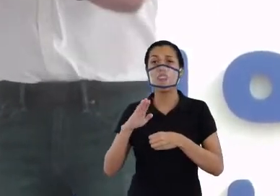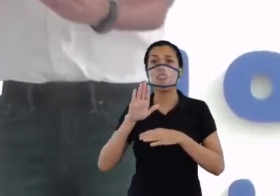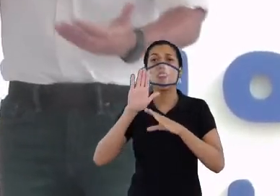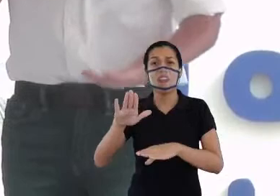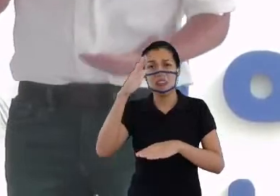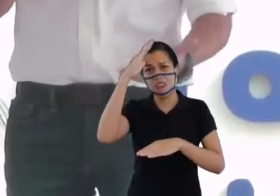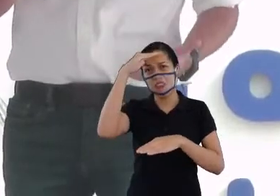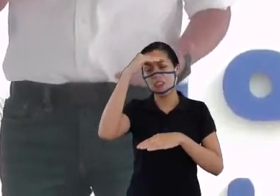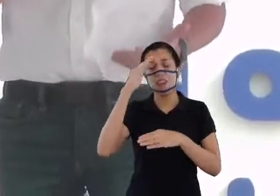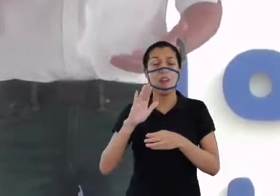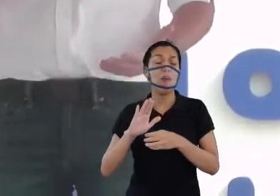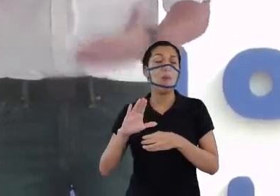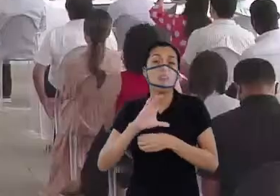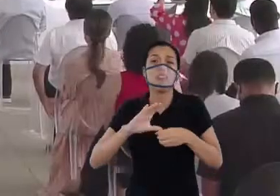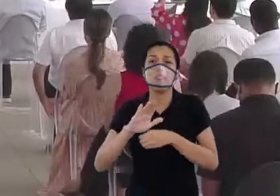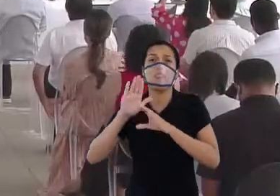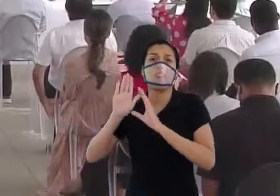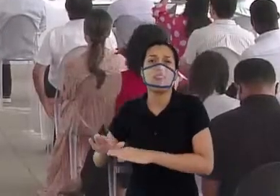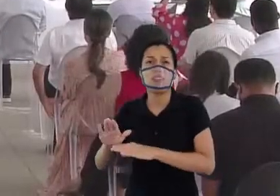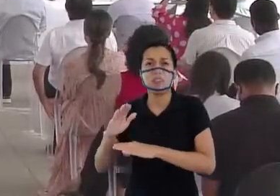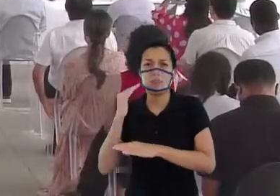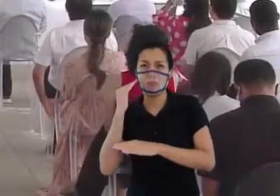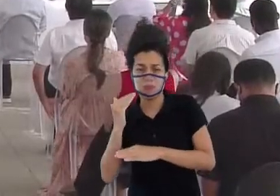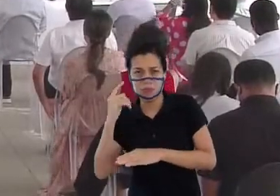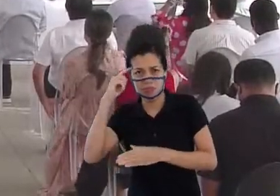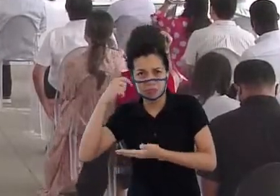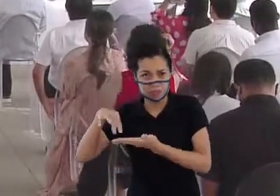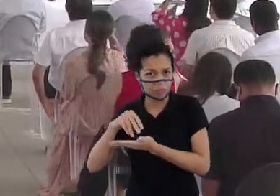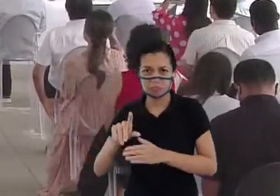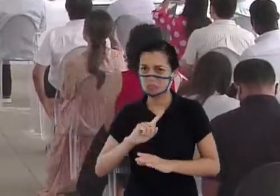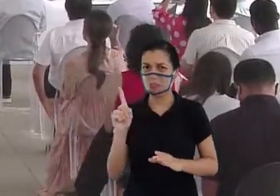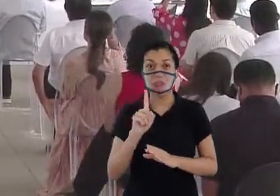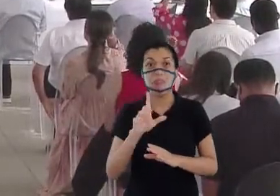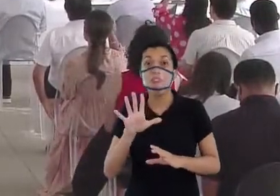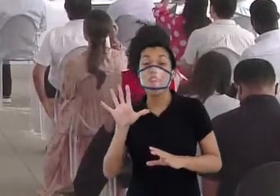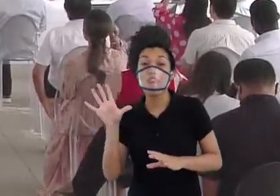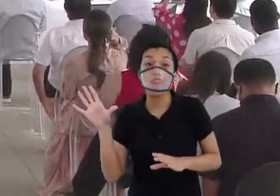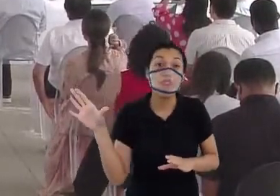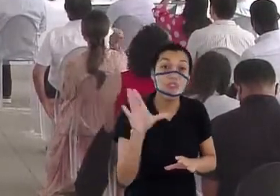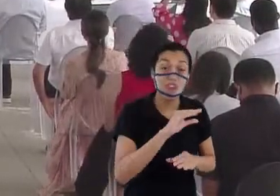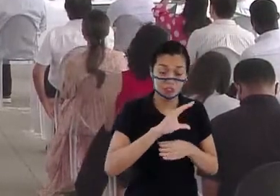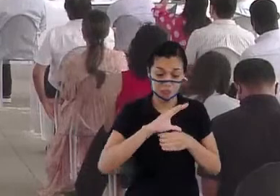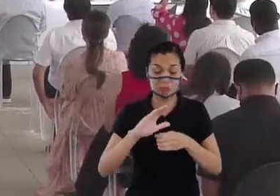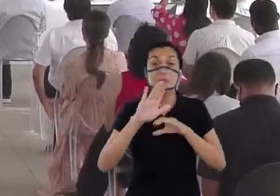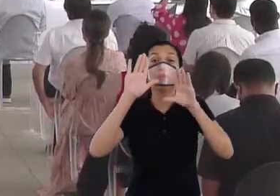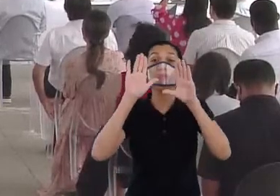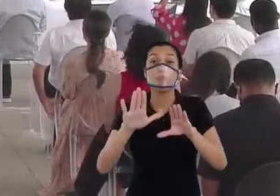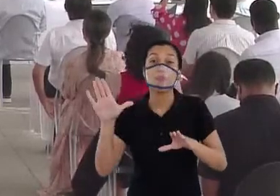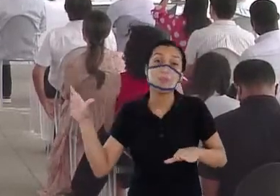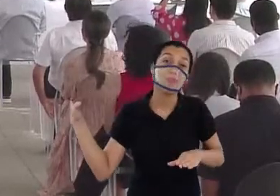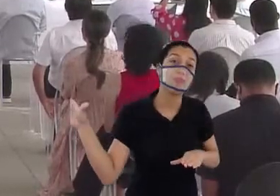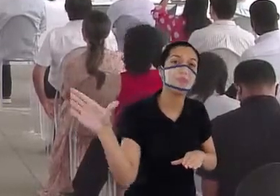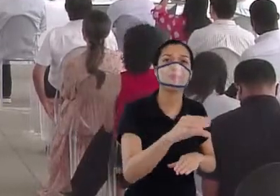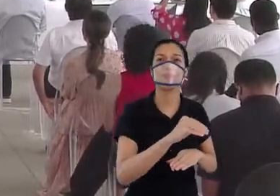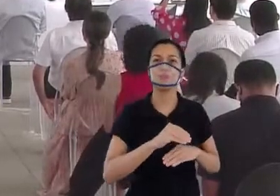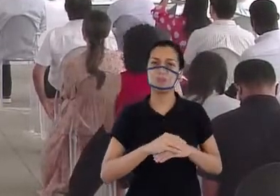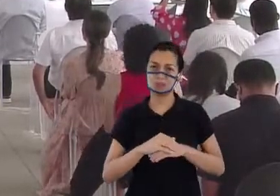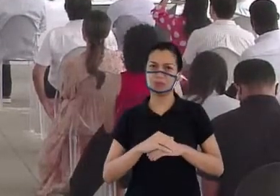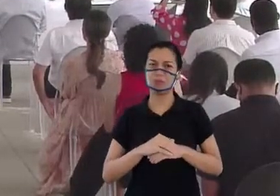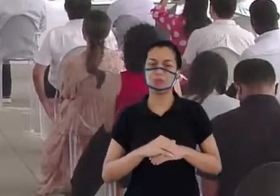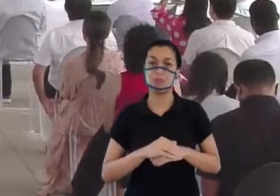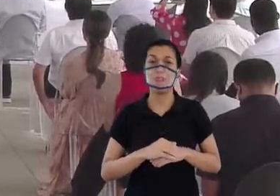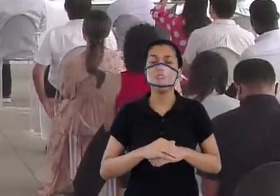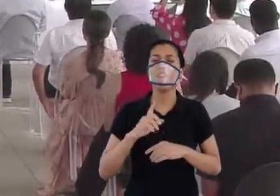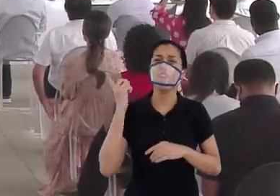le pertenecía a Alex, nos pertenece a todos. Y esa es la gran consigna que yo creo ha enmarcado a Barranquilla durante